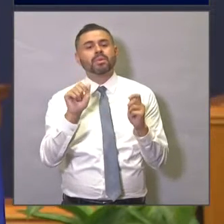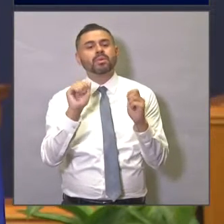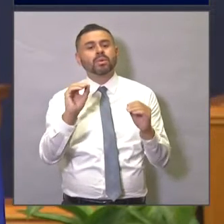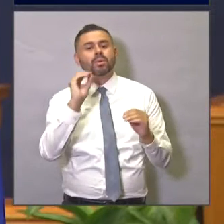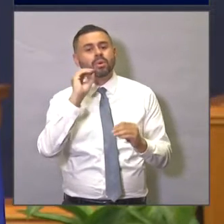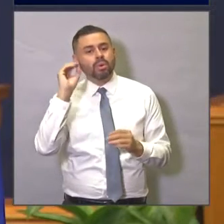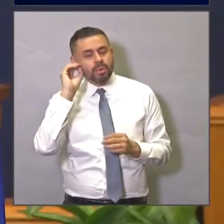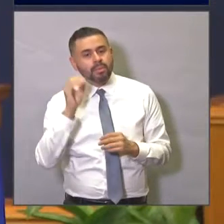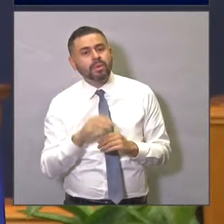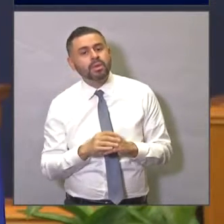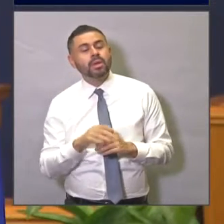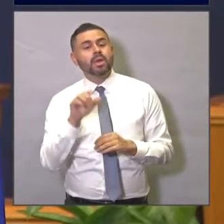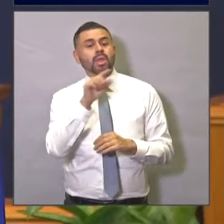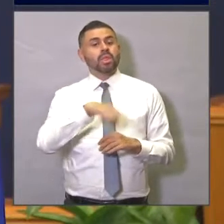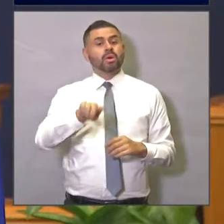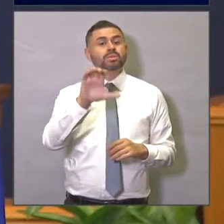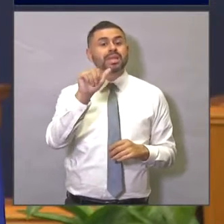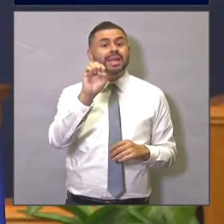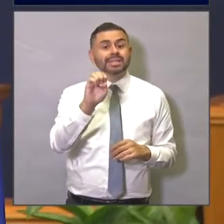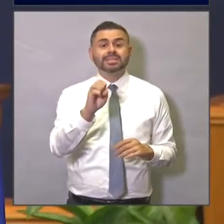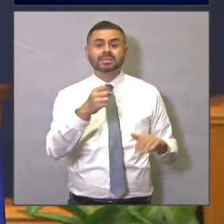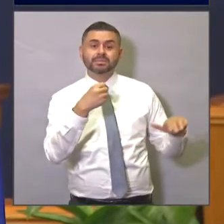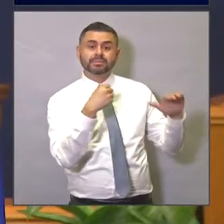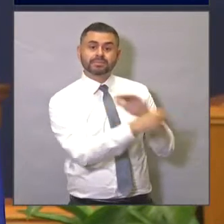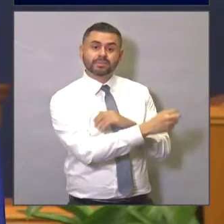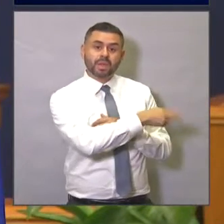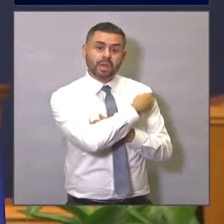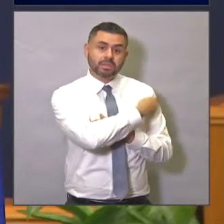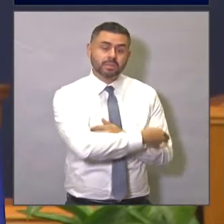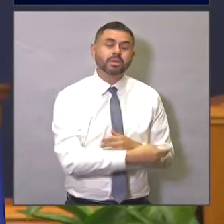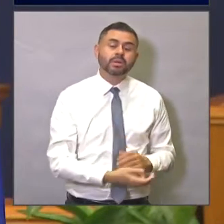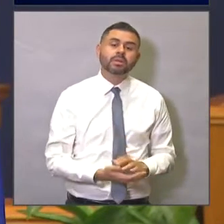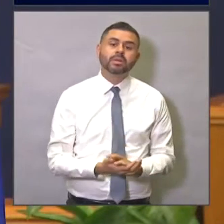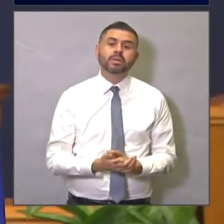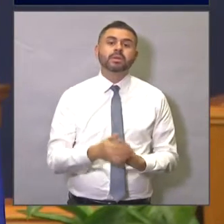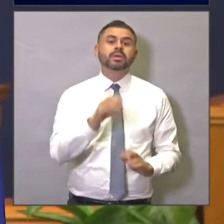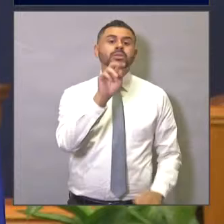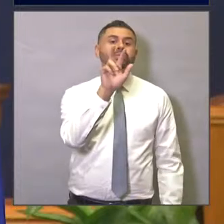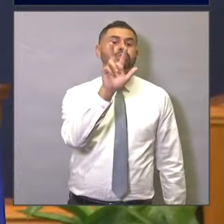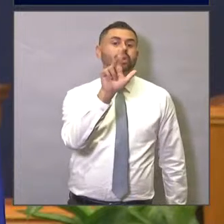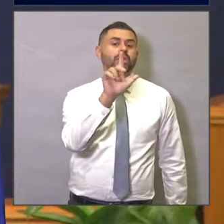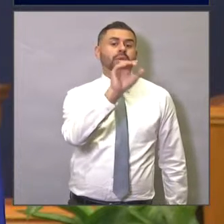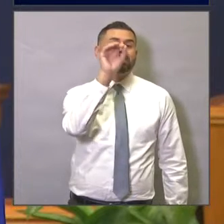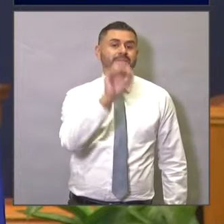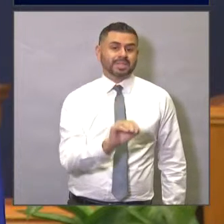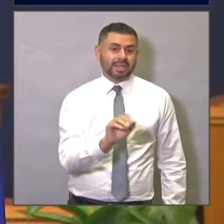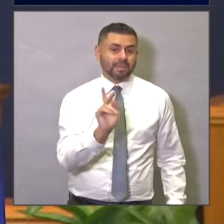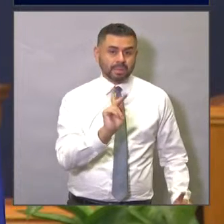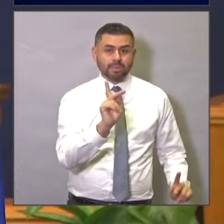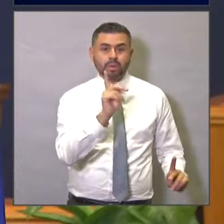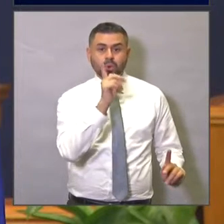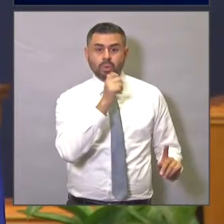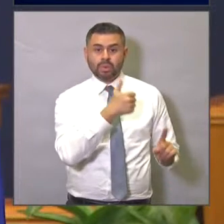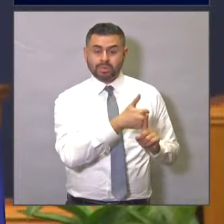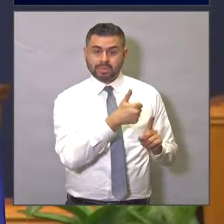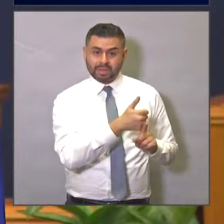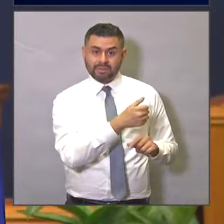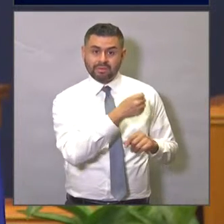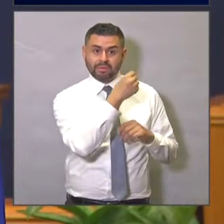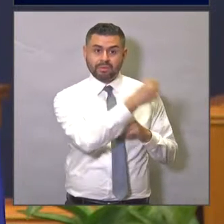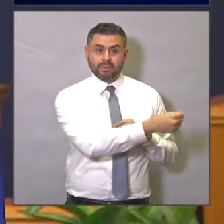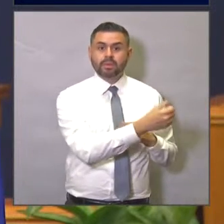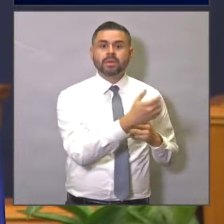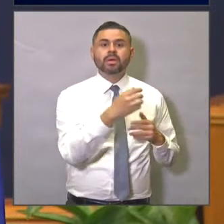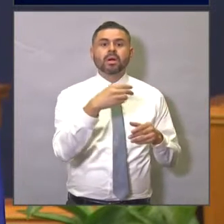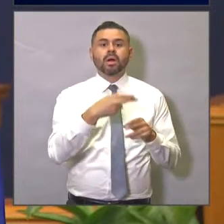3,299 casos confirmados están hospitalizados actualmente. El 23% de estas personas están en